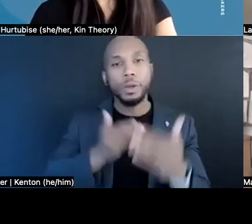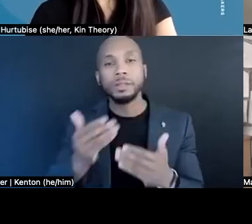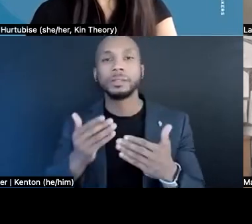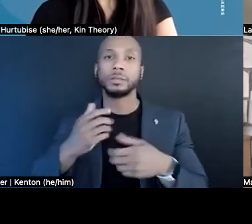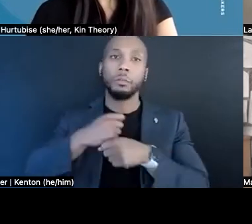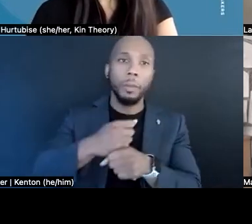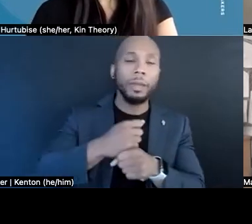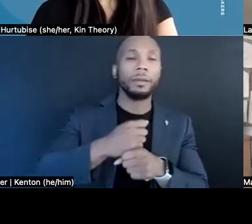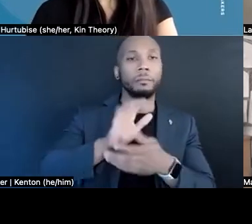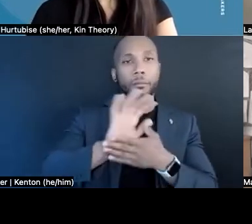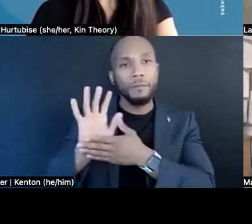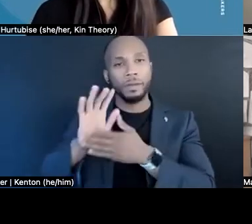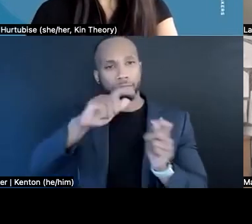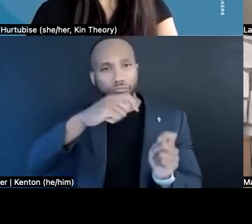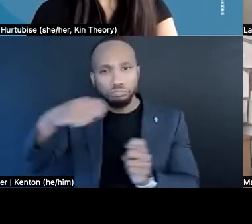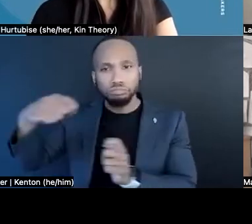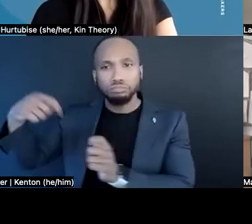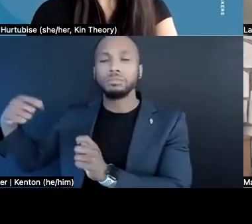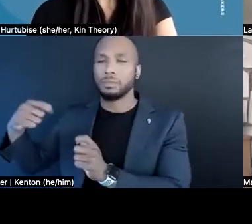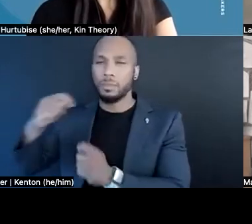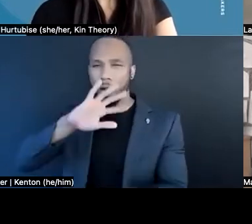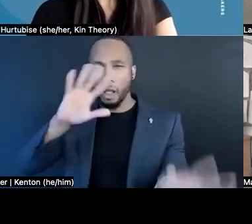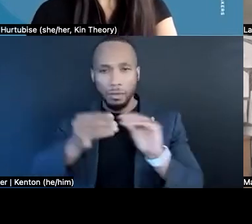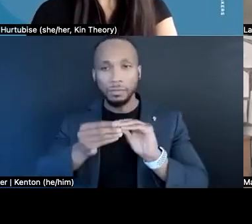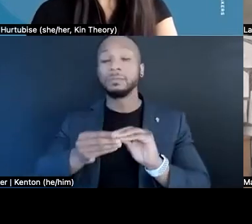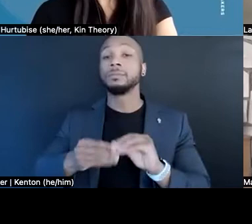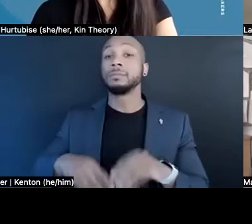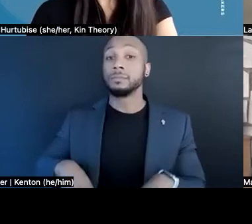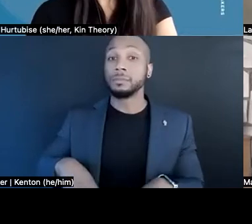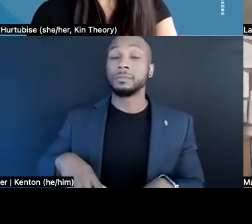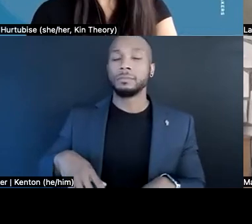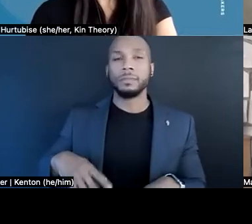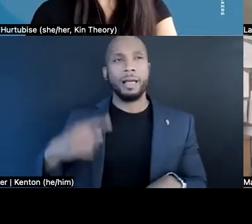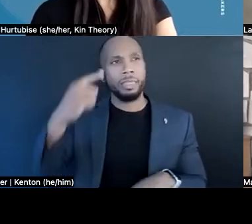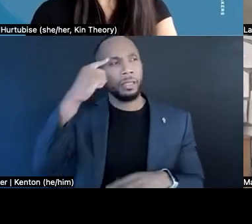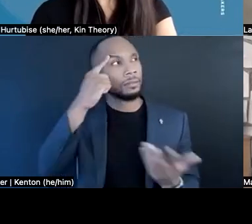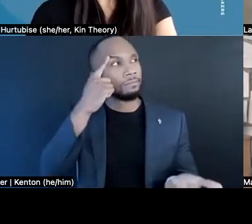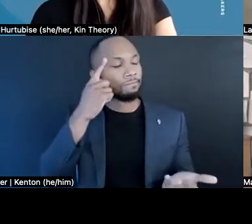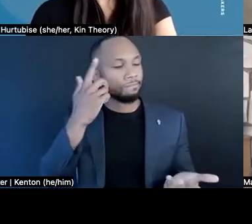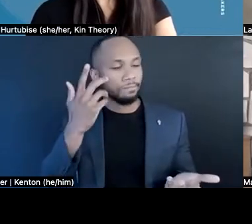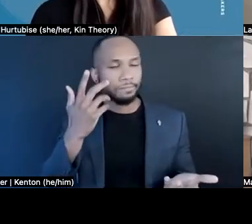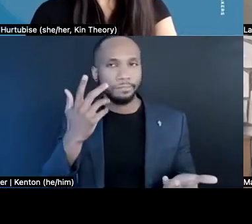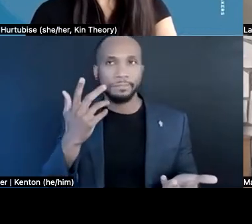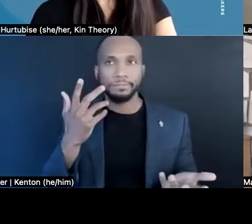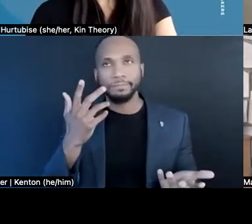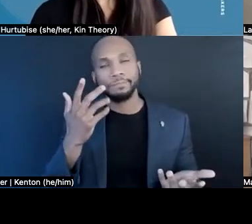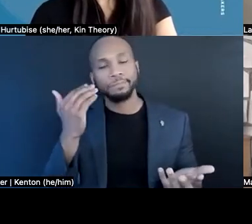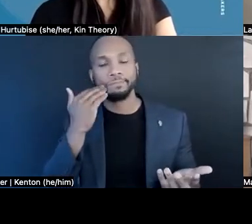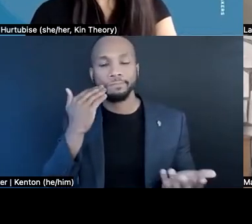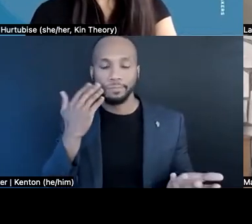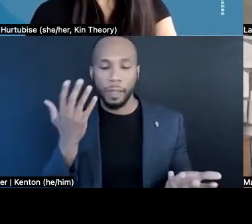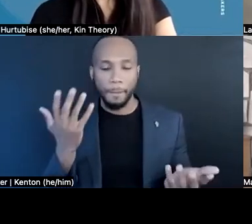película, pues también lo pienso como se